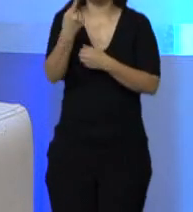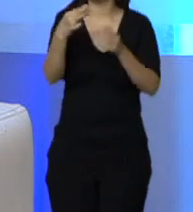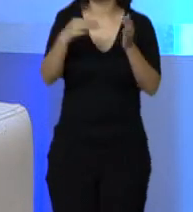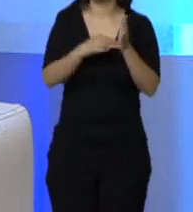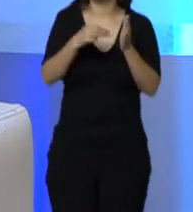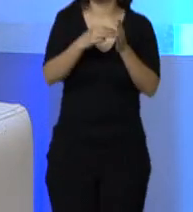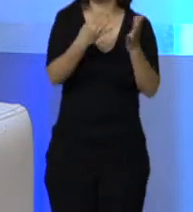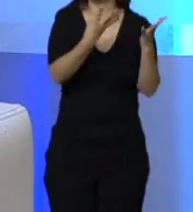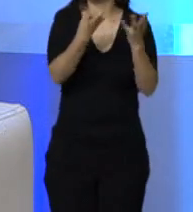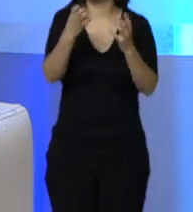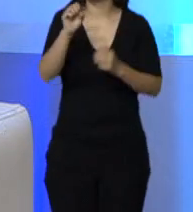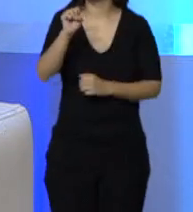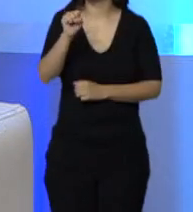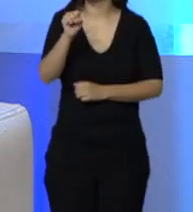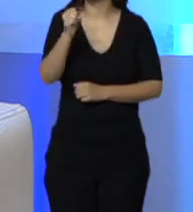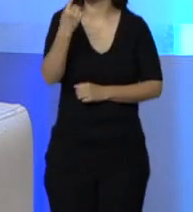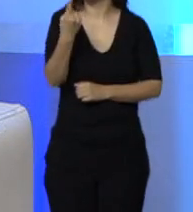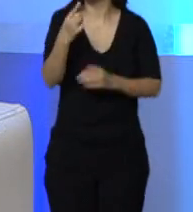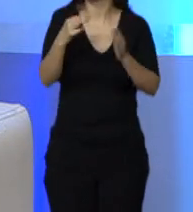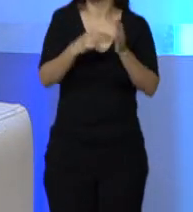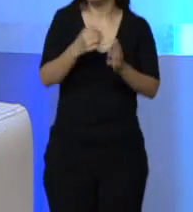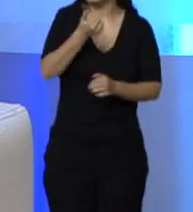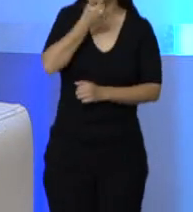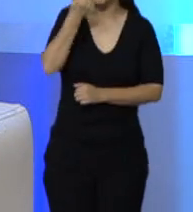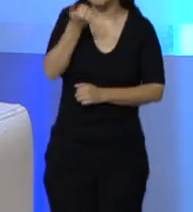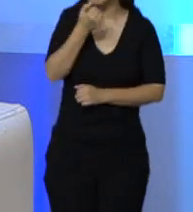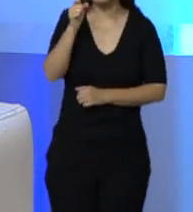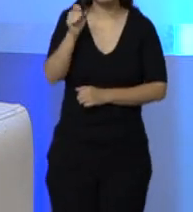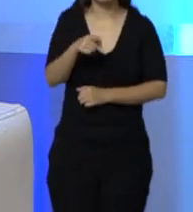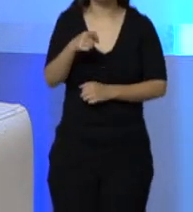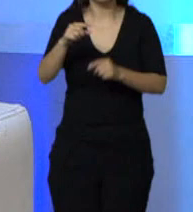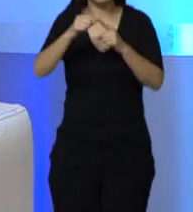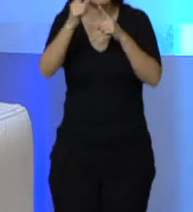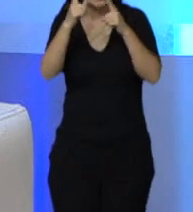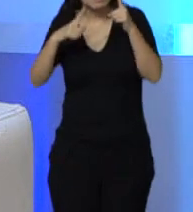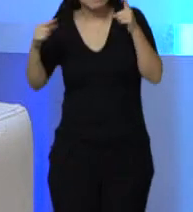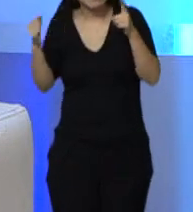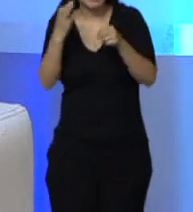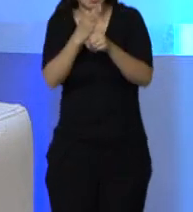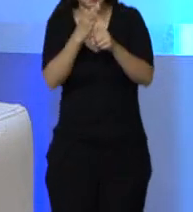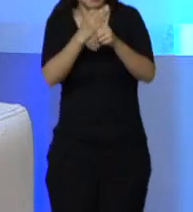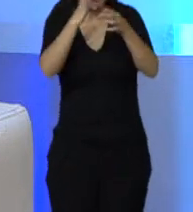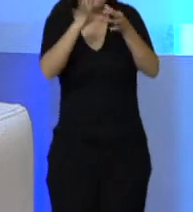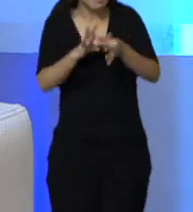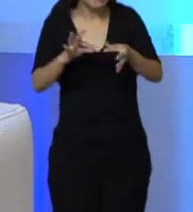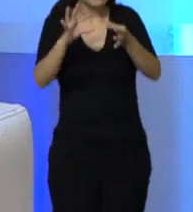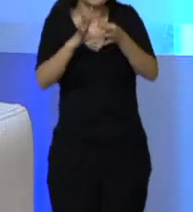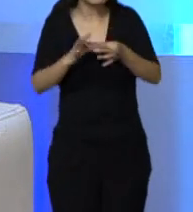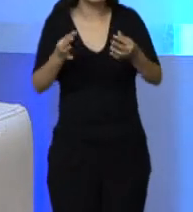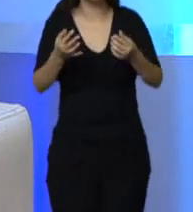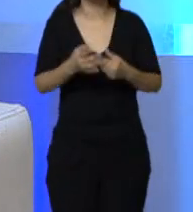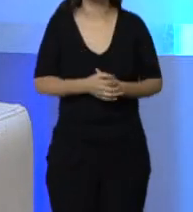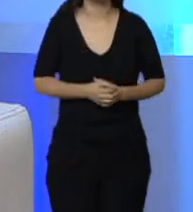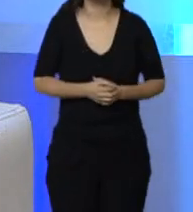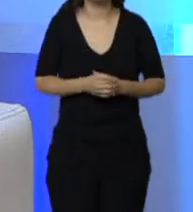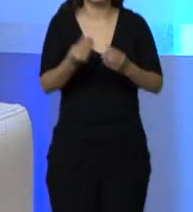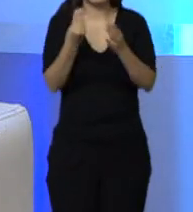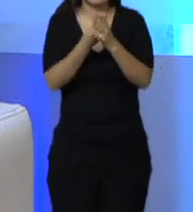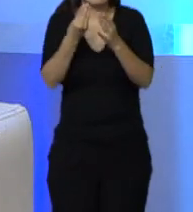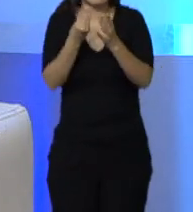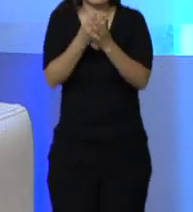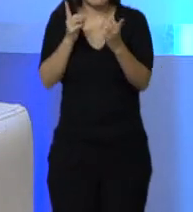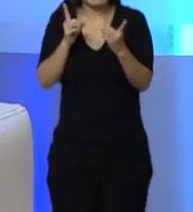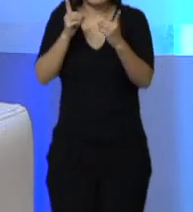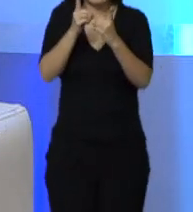960 mil alumnos estamos hablando de insisto el tema nacional ahorita tú haces mención qué pasa con la parte presencial sí